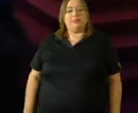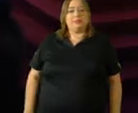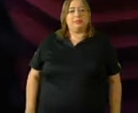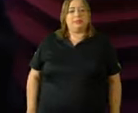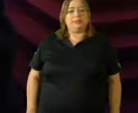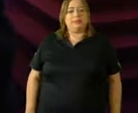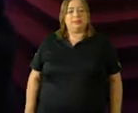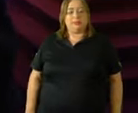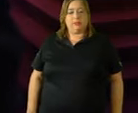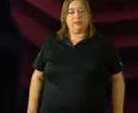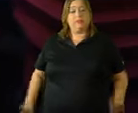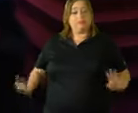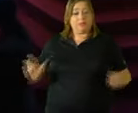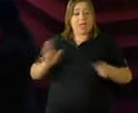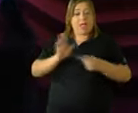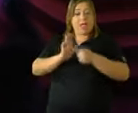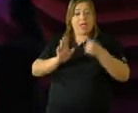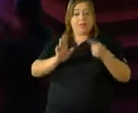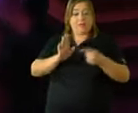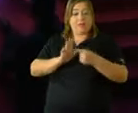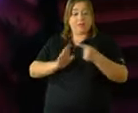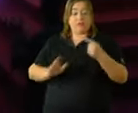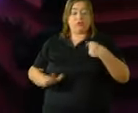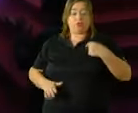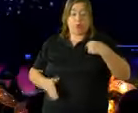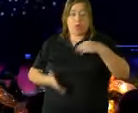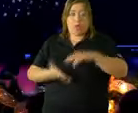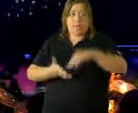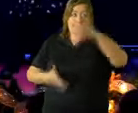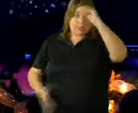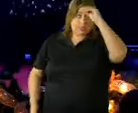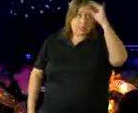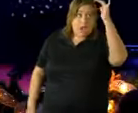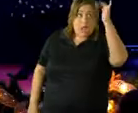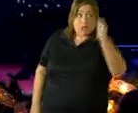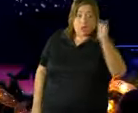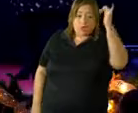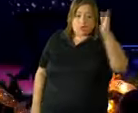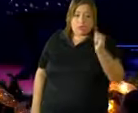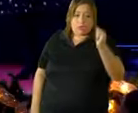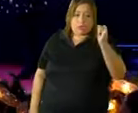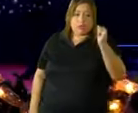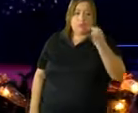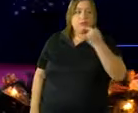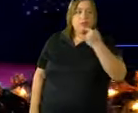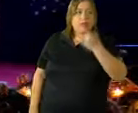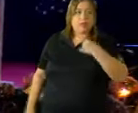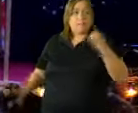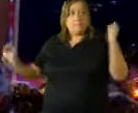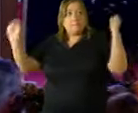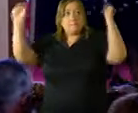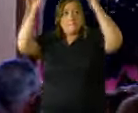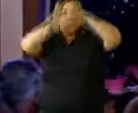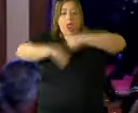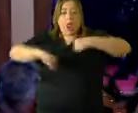Hay veces que hay que... Yo aprendí con Gigi Ávila, que fue mi mentor, que hay que pelear las hermanos. Se forma una guerra